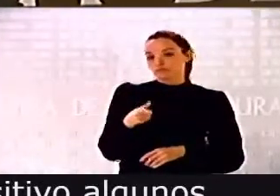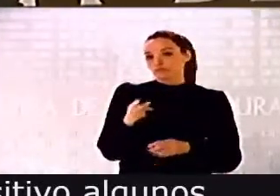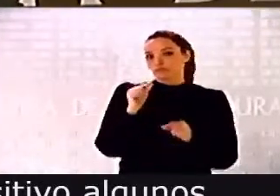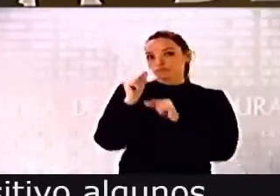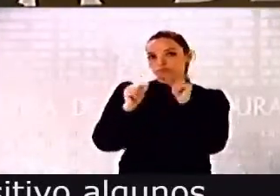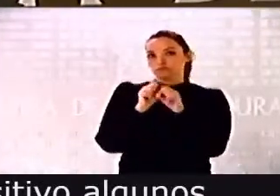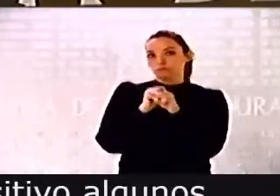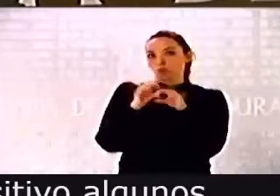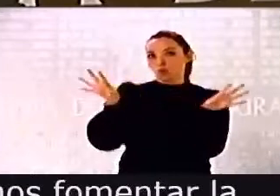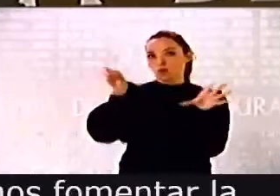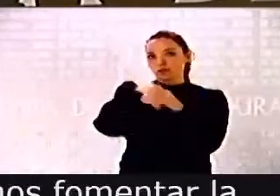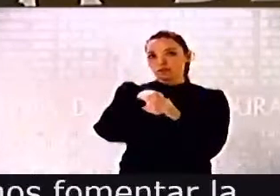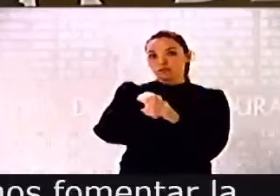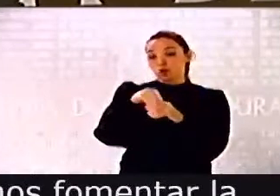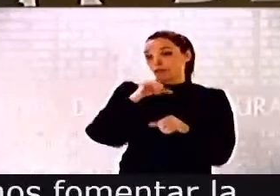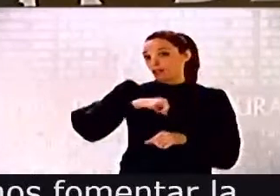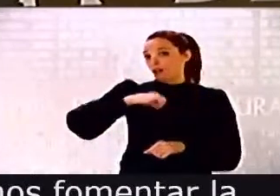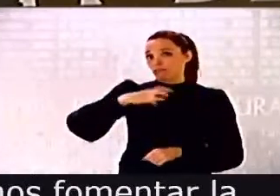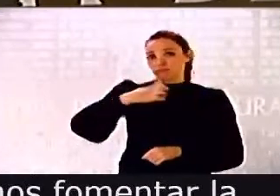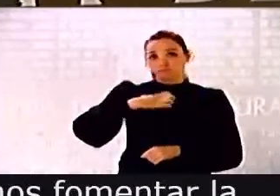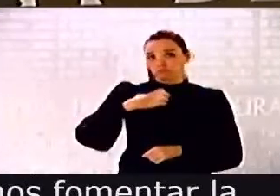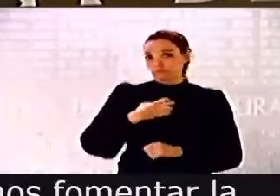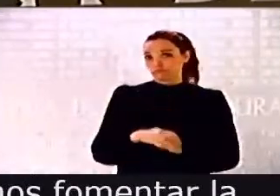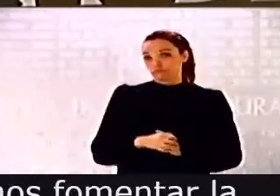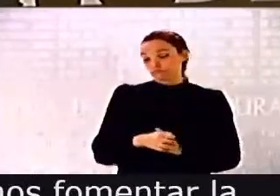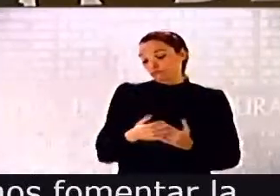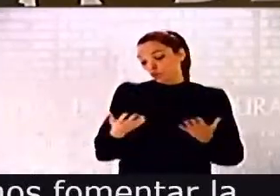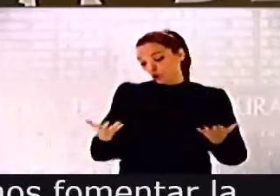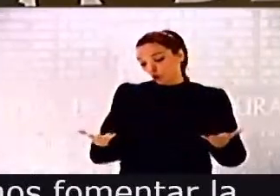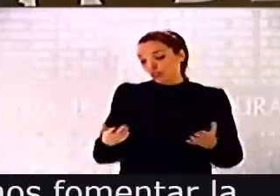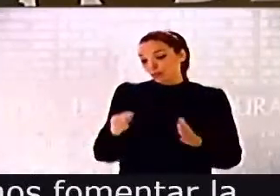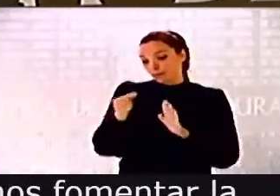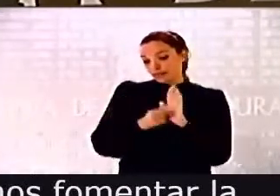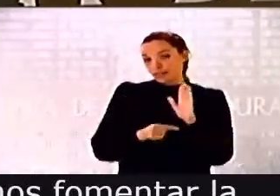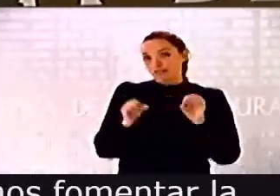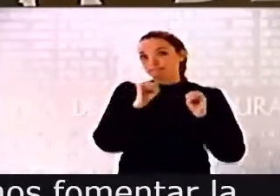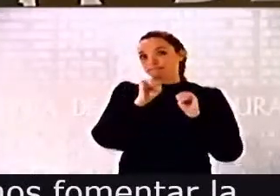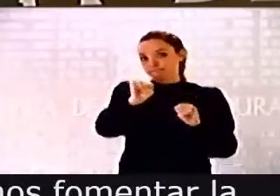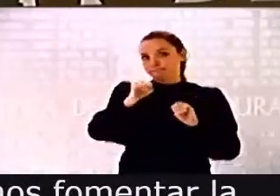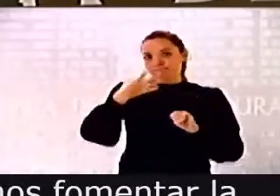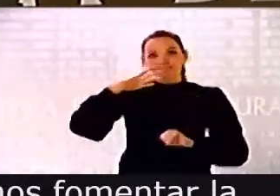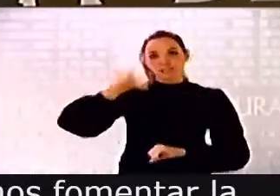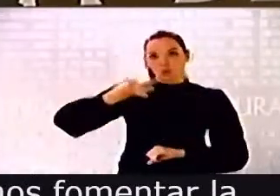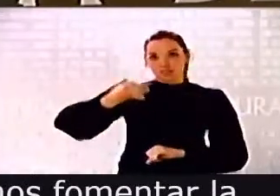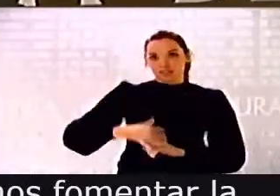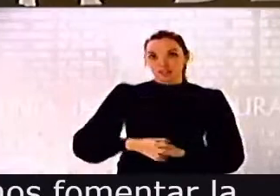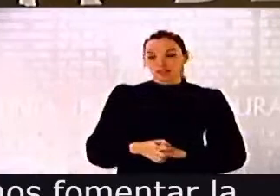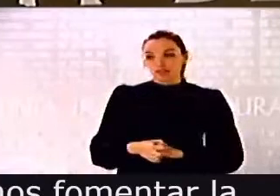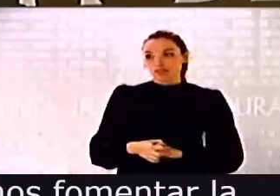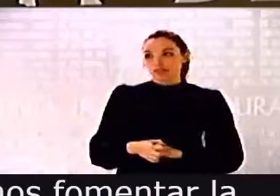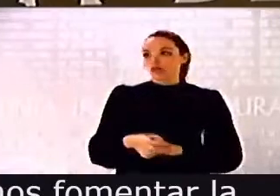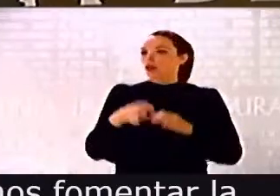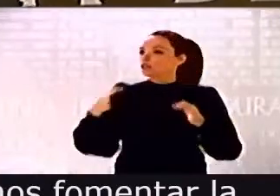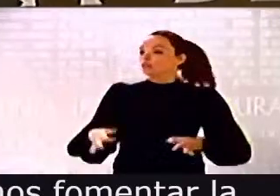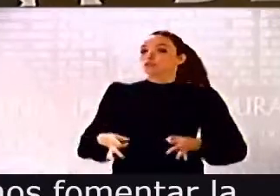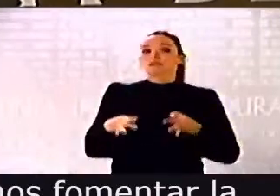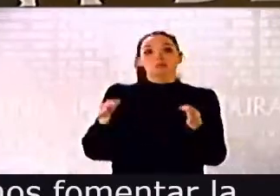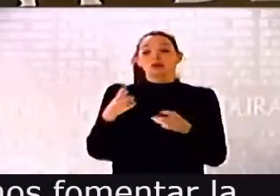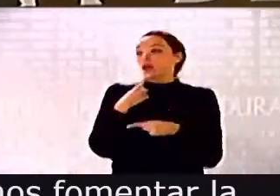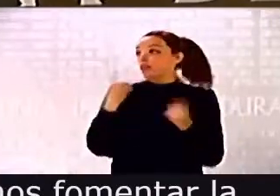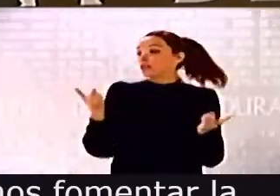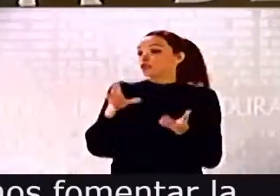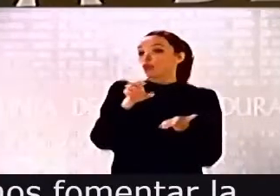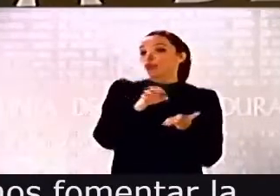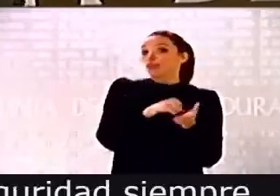transmisión dentro del hospital. Entonces, esto es una medida de seguridad. Les decía, siempre les he dicho, los